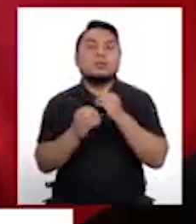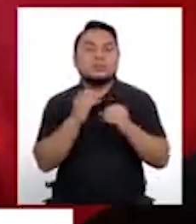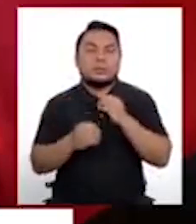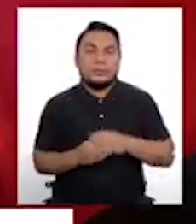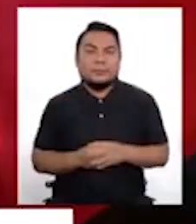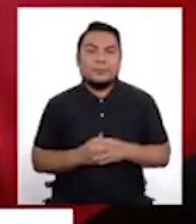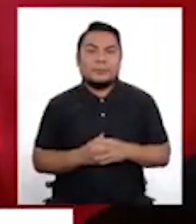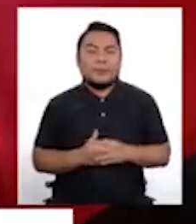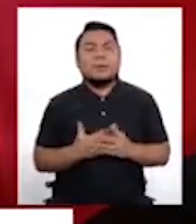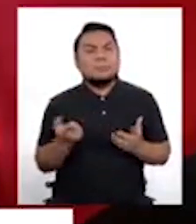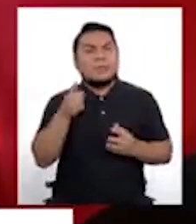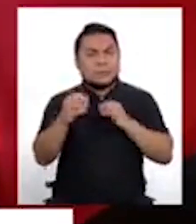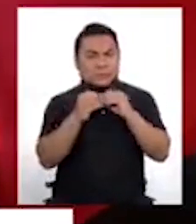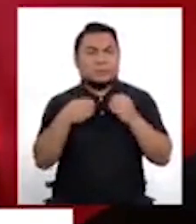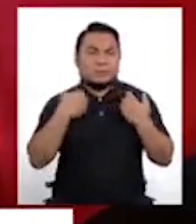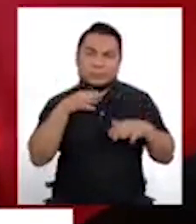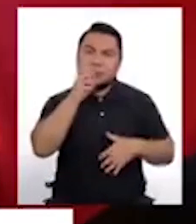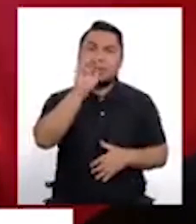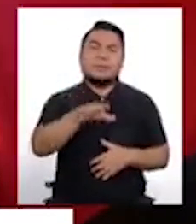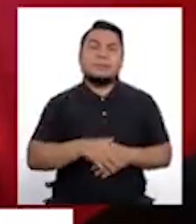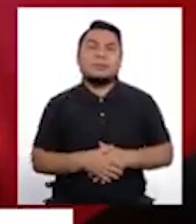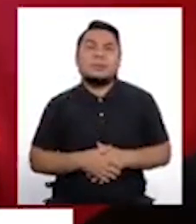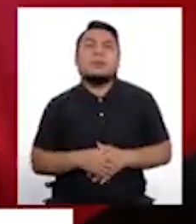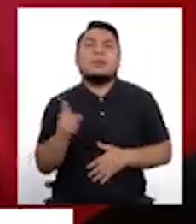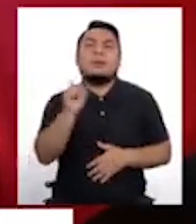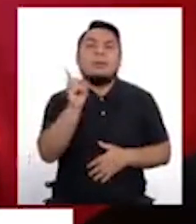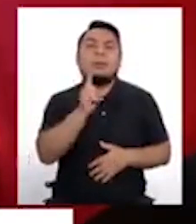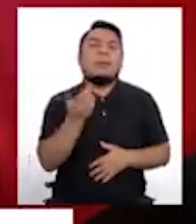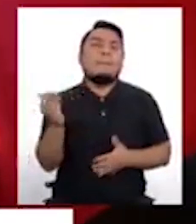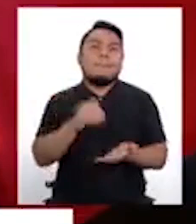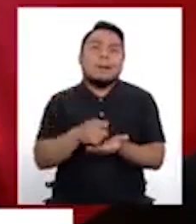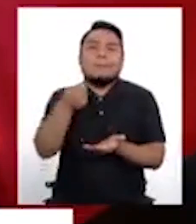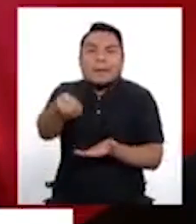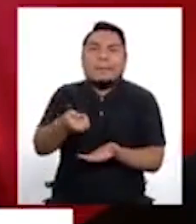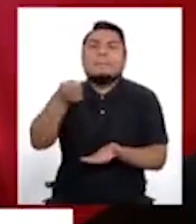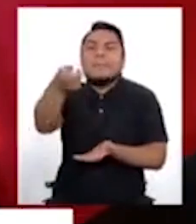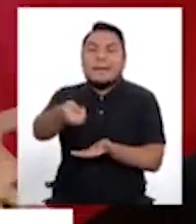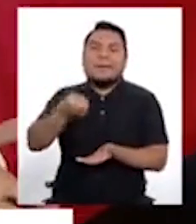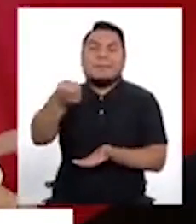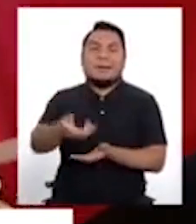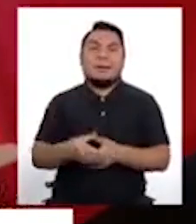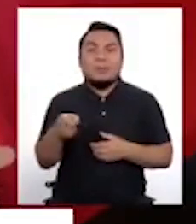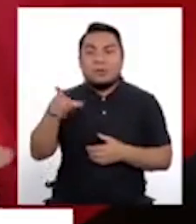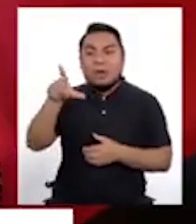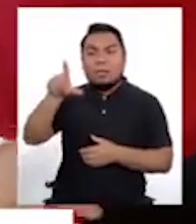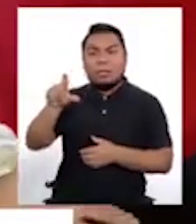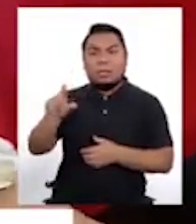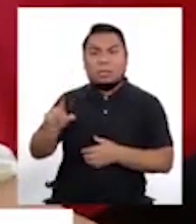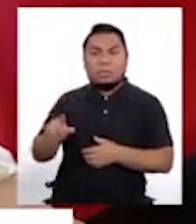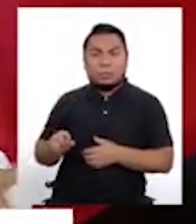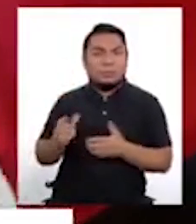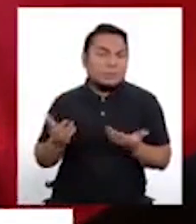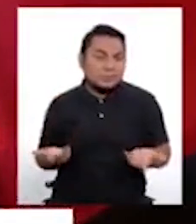La solución, y lo hemos dicho, no es seguir dando más y más y más dinero, porque lo dejamos sin fondo. Y